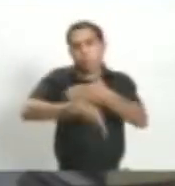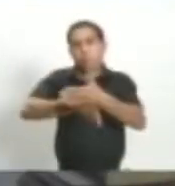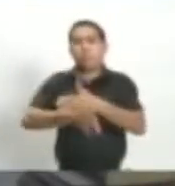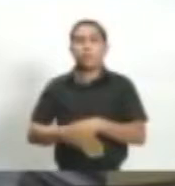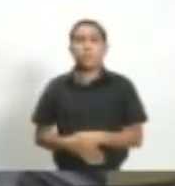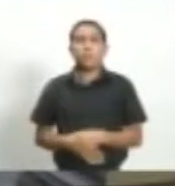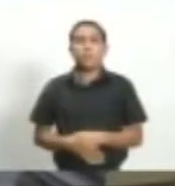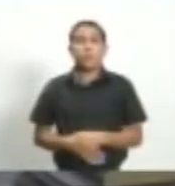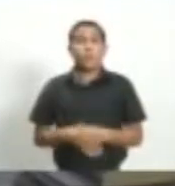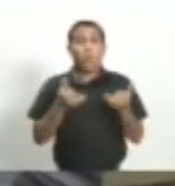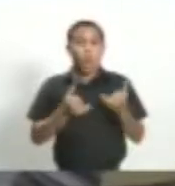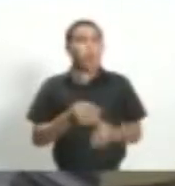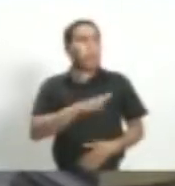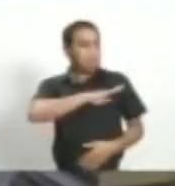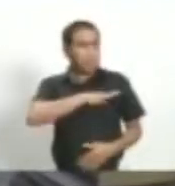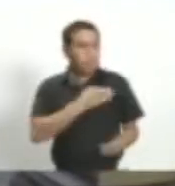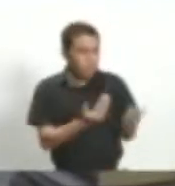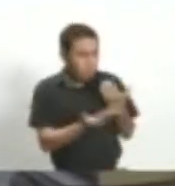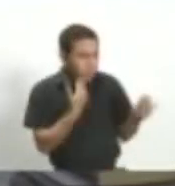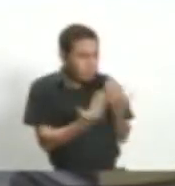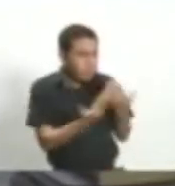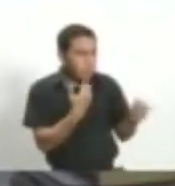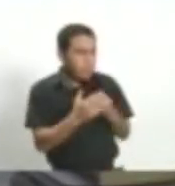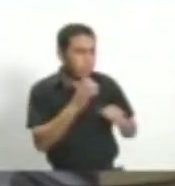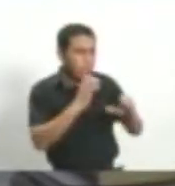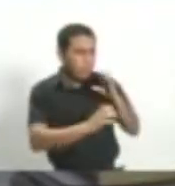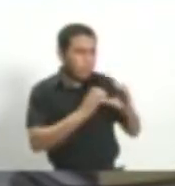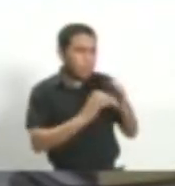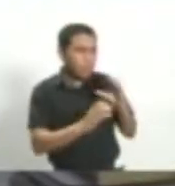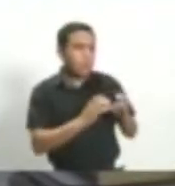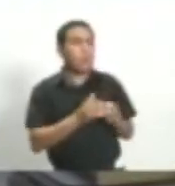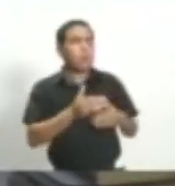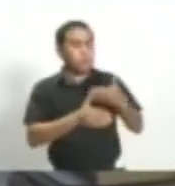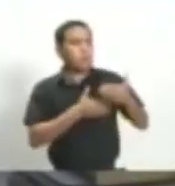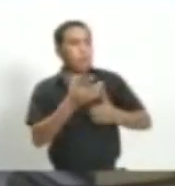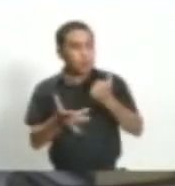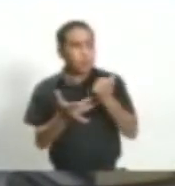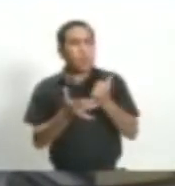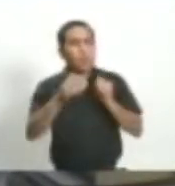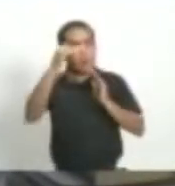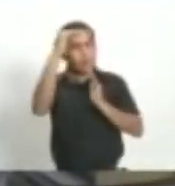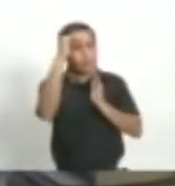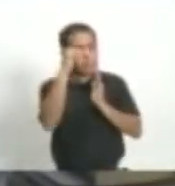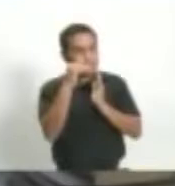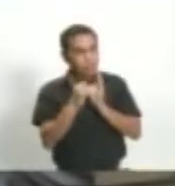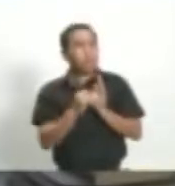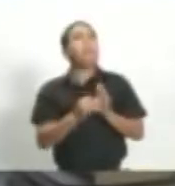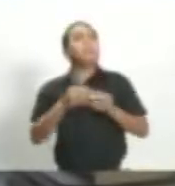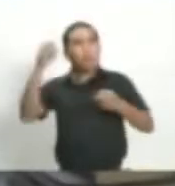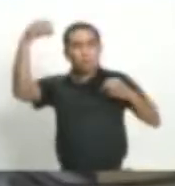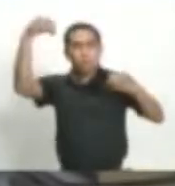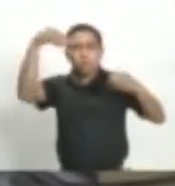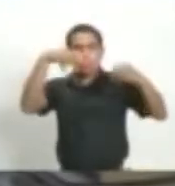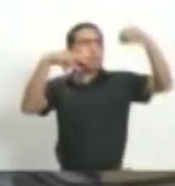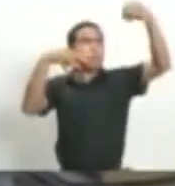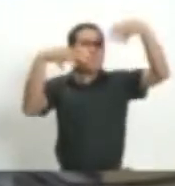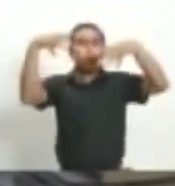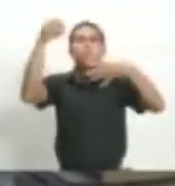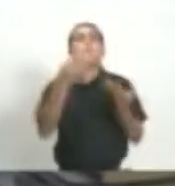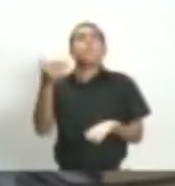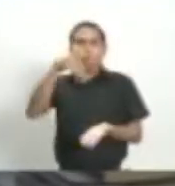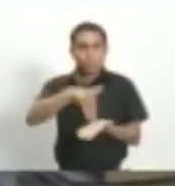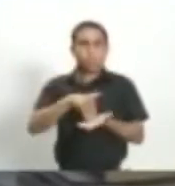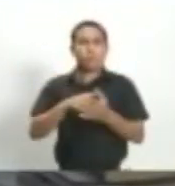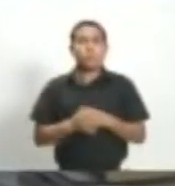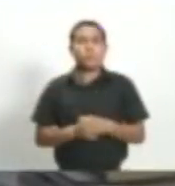seguir en conversaciones con los alcaldes y en la medida que veamos que haya un apoyo o un manejo de las deudas, estas suspensiones serán detenidas. Tenemos que aclarar también